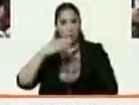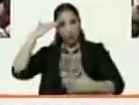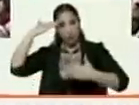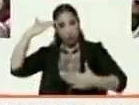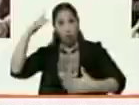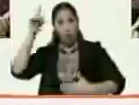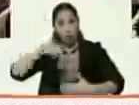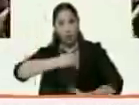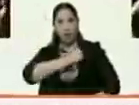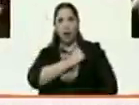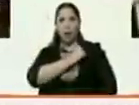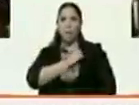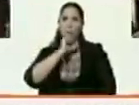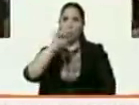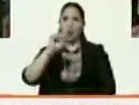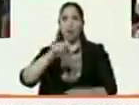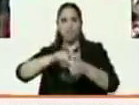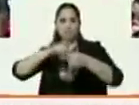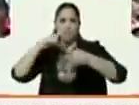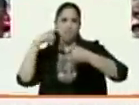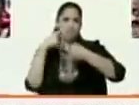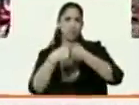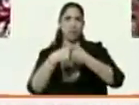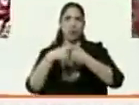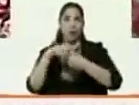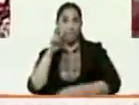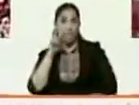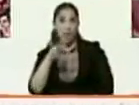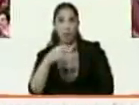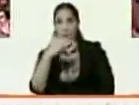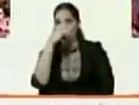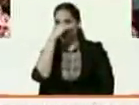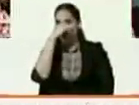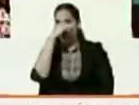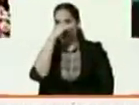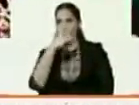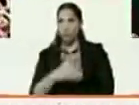a los camaradas del Gran Polo Patriótico. Vemos a Tupamaro por allá.